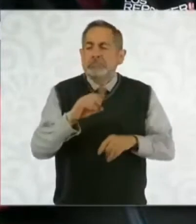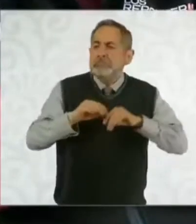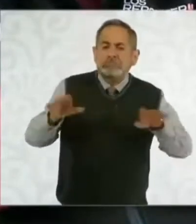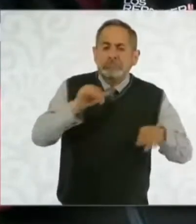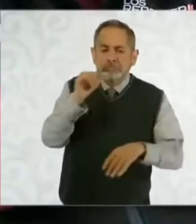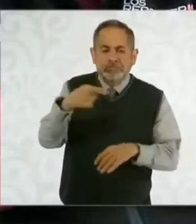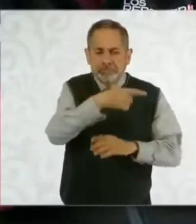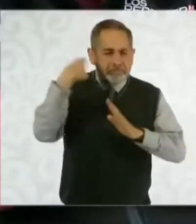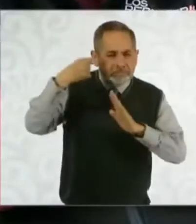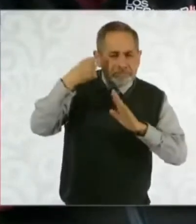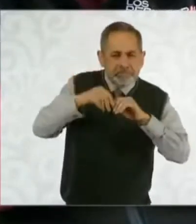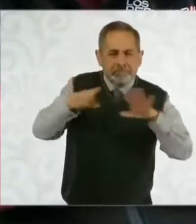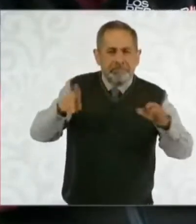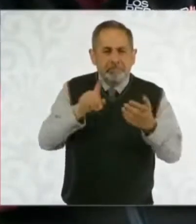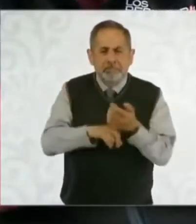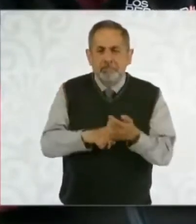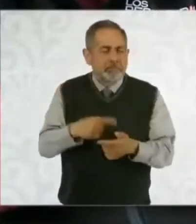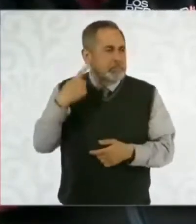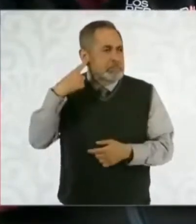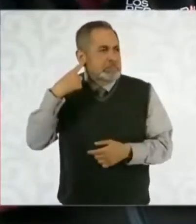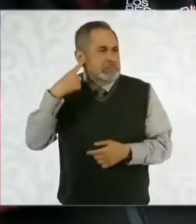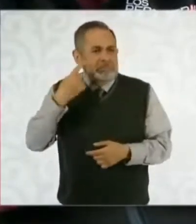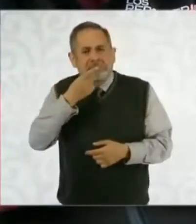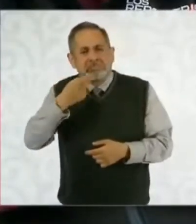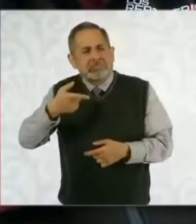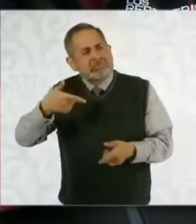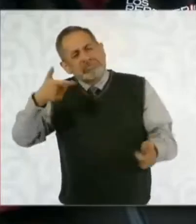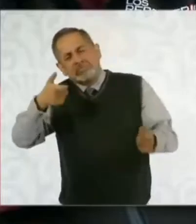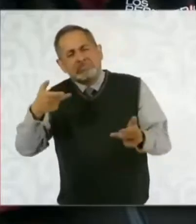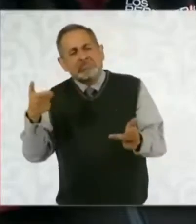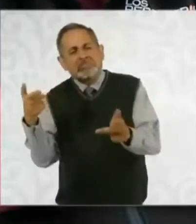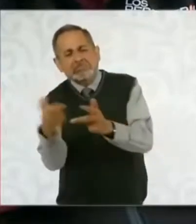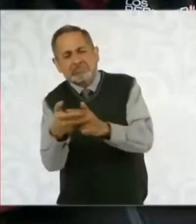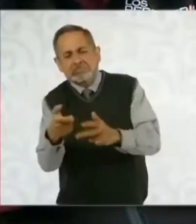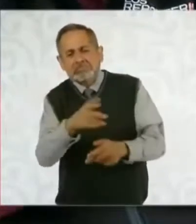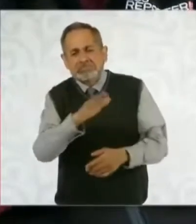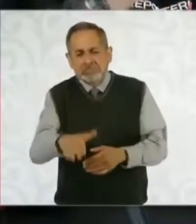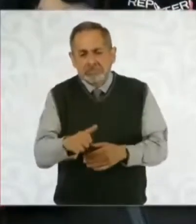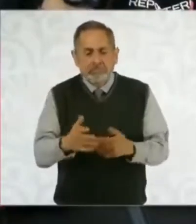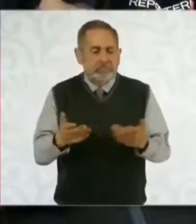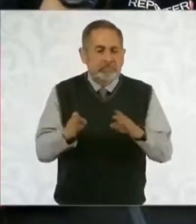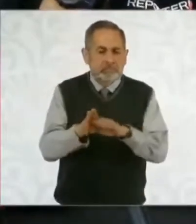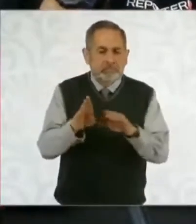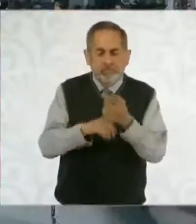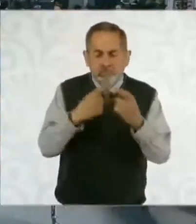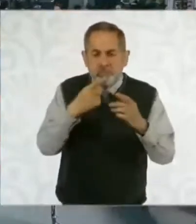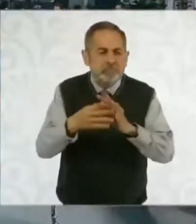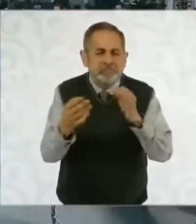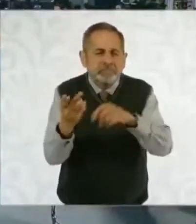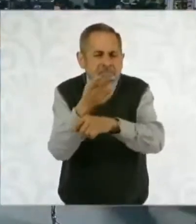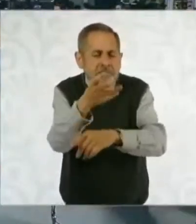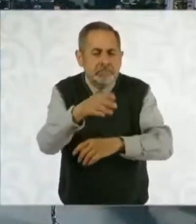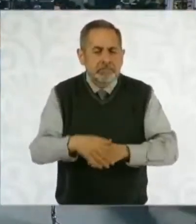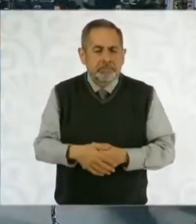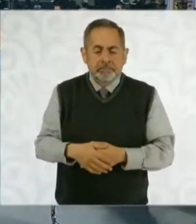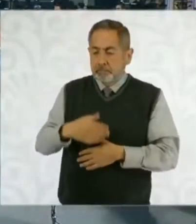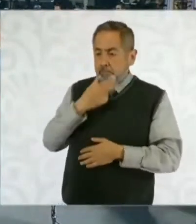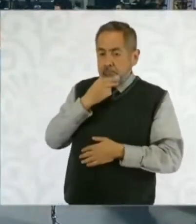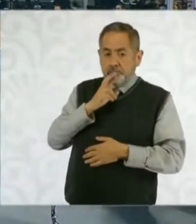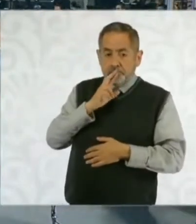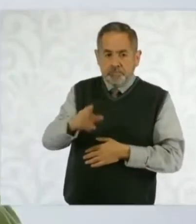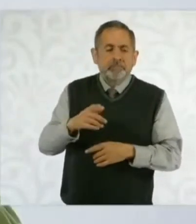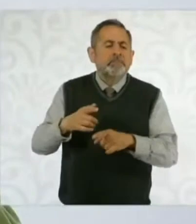conocimiento mediante un video en el que se escucha un mátalo, ¿qué se estaría pensando? Sobre todo usted, ¿qué opina en torno a este tipo de hechos? Lo que yo opino es que en ese momento ya